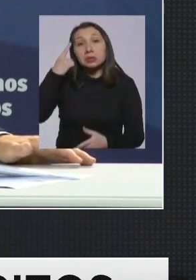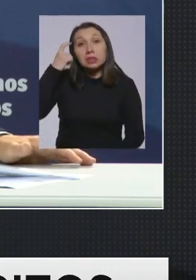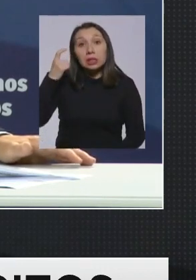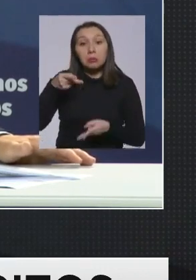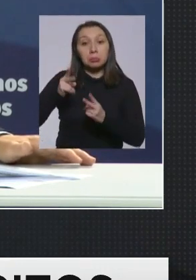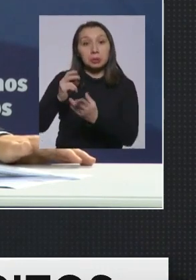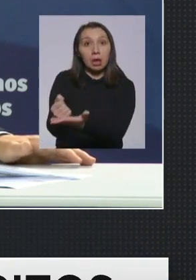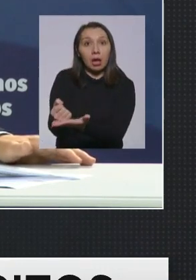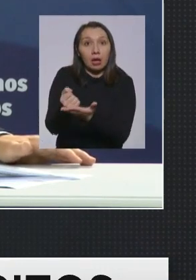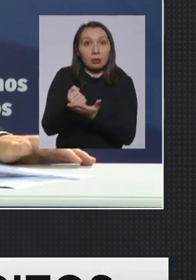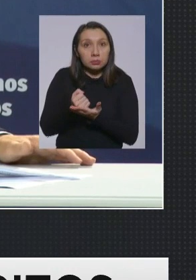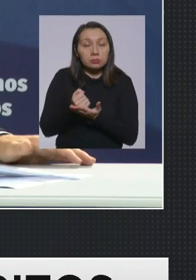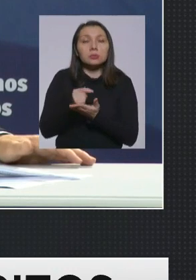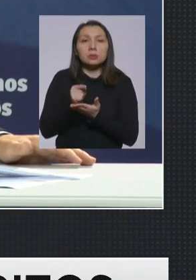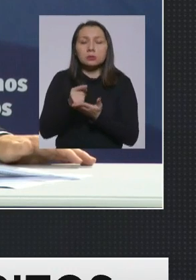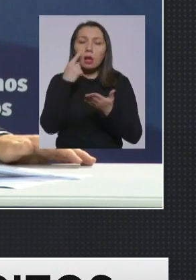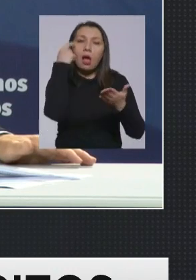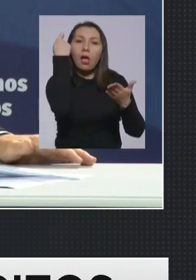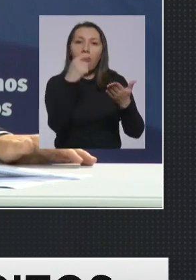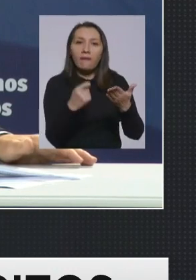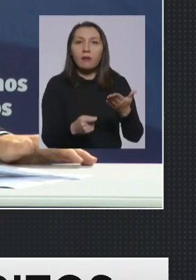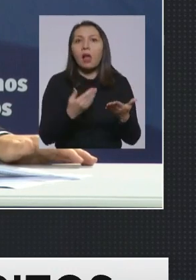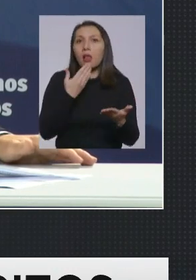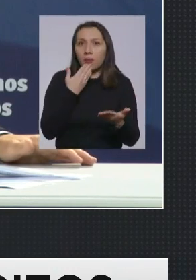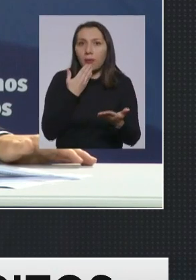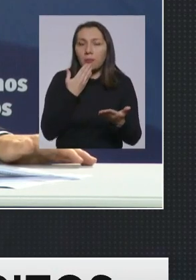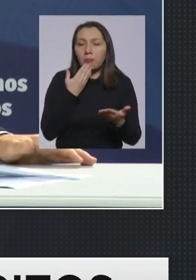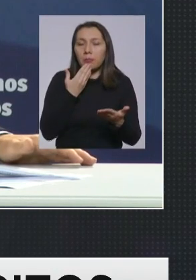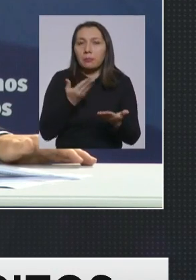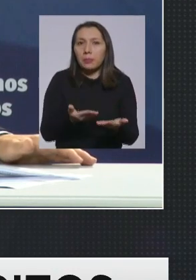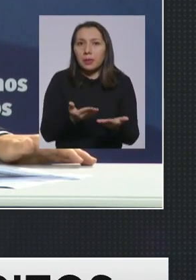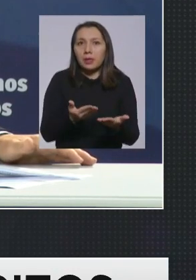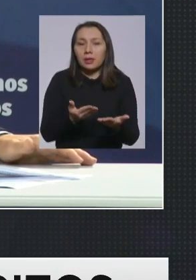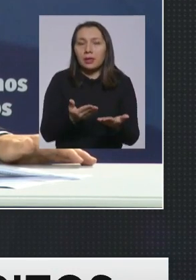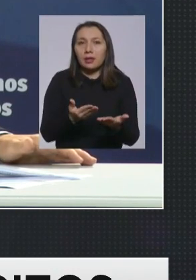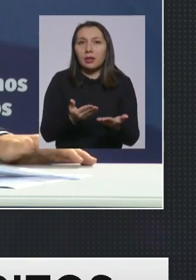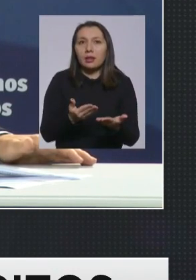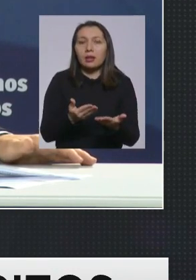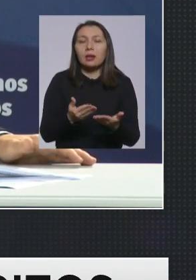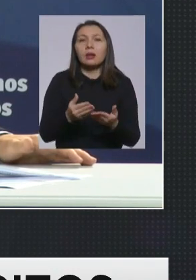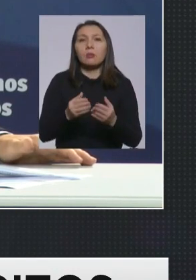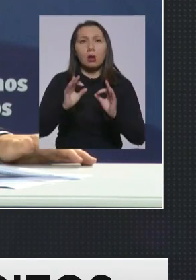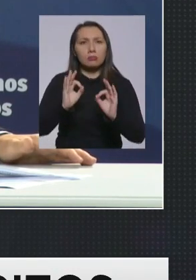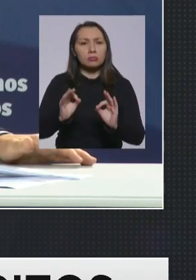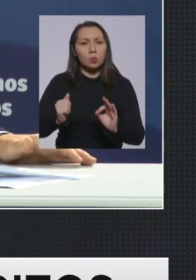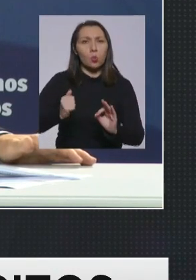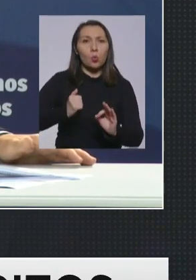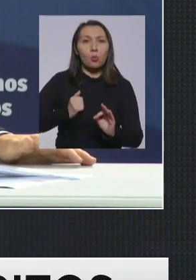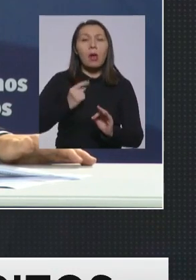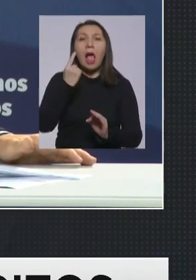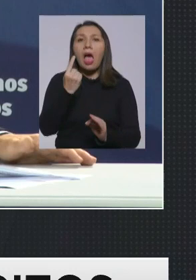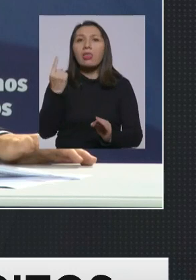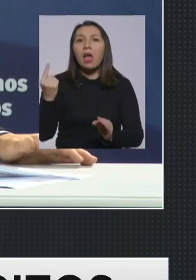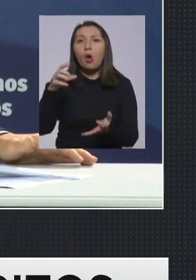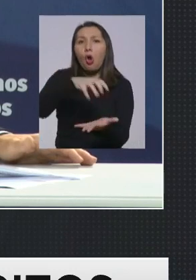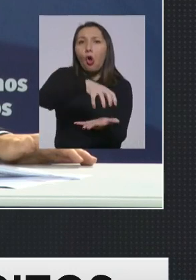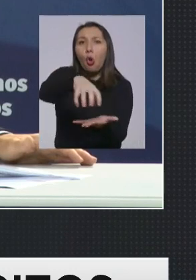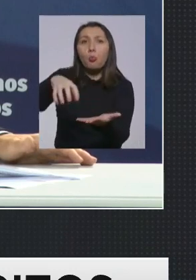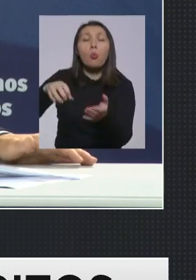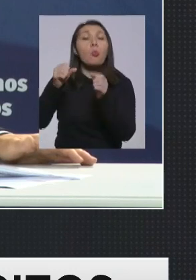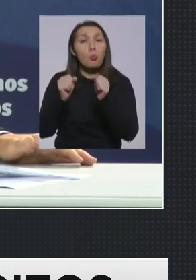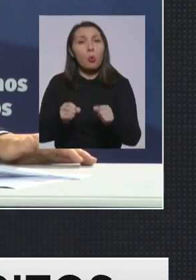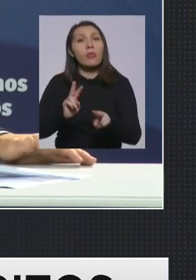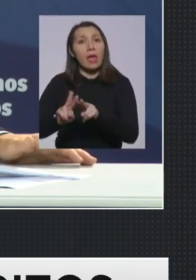nos permite nos permite evaluar también la efectividad como una por comuna porque se puede hacer